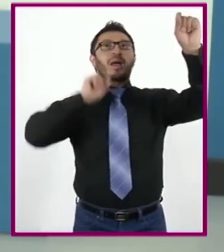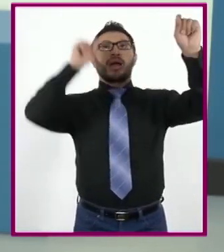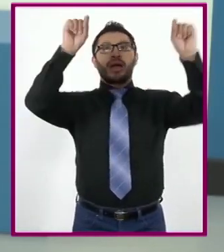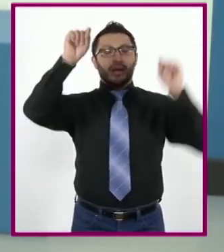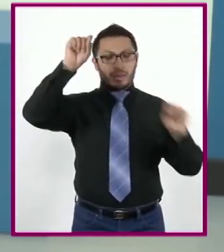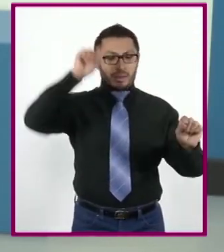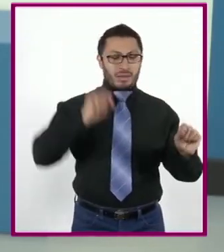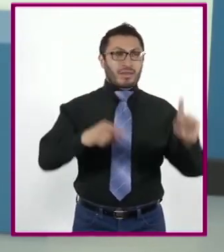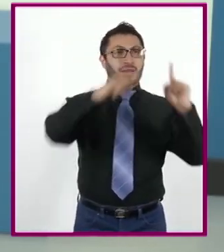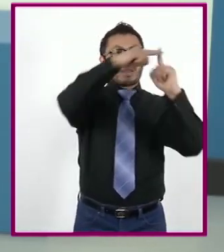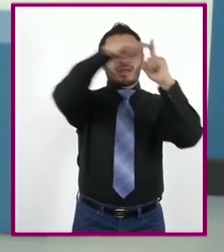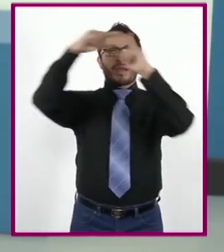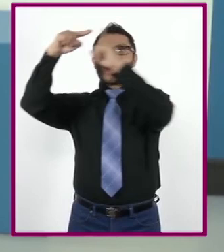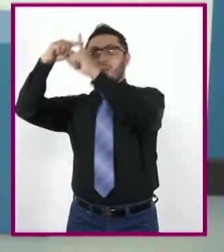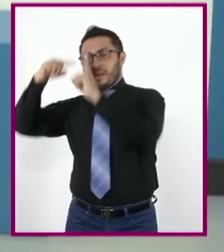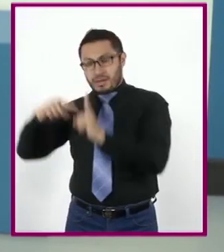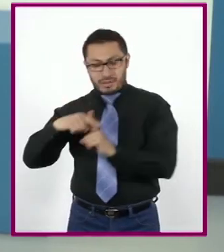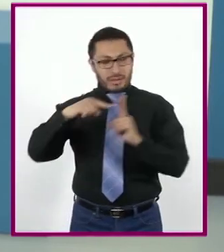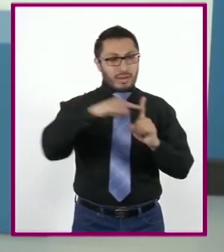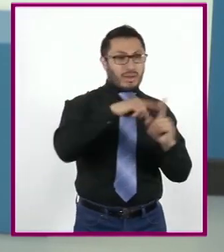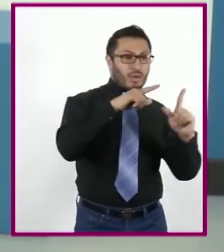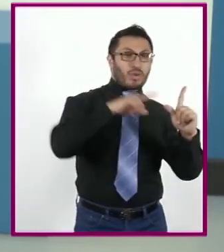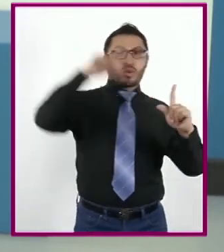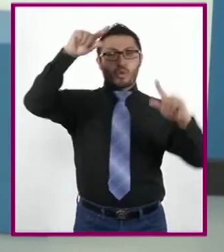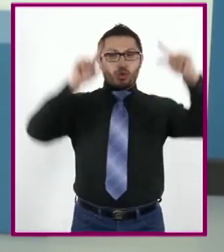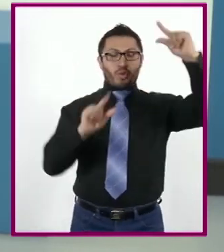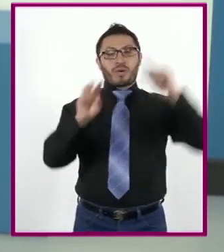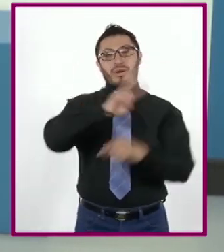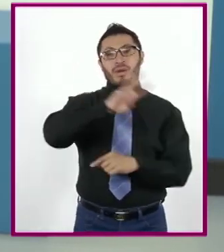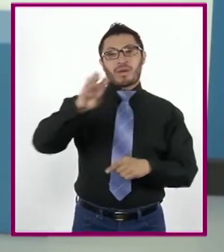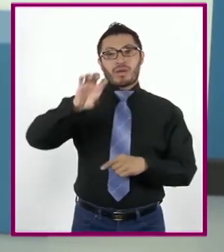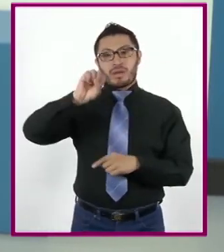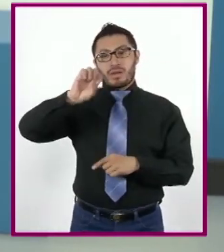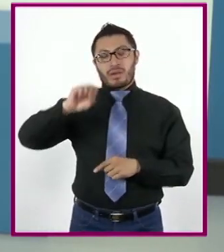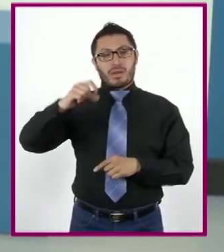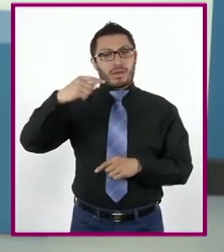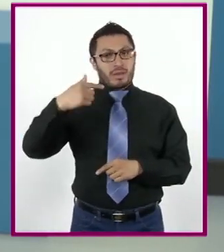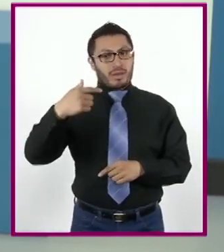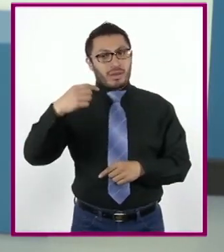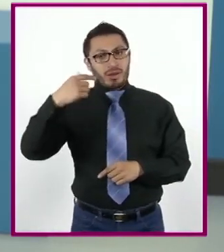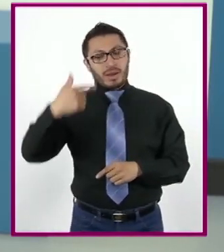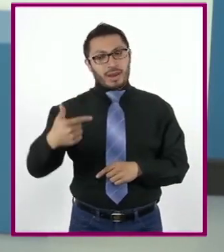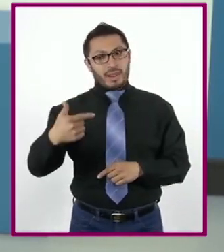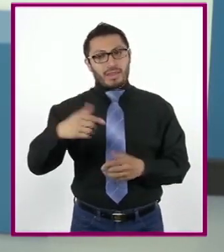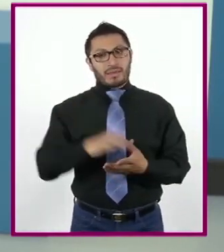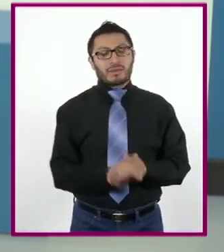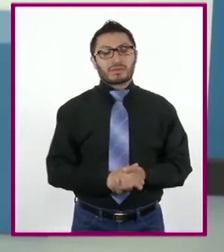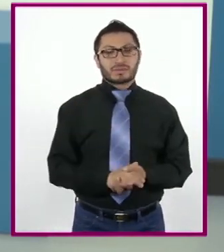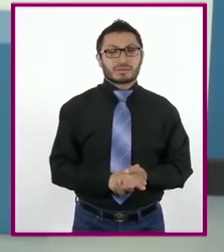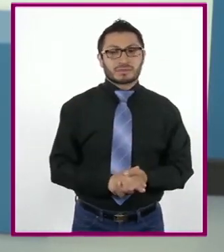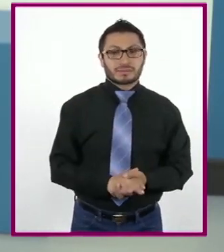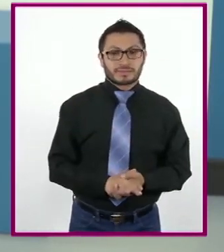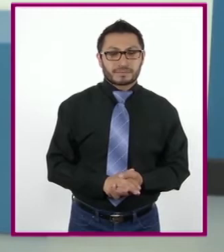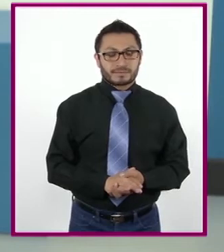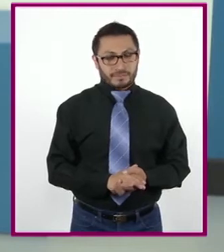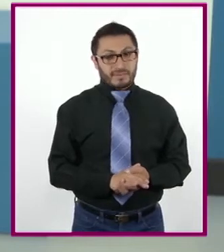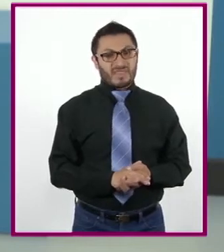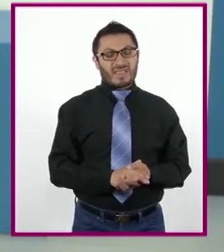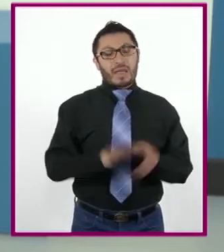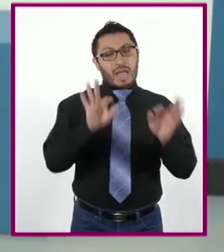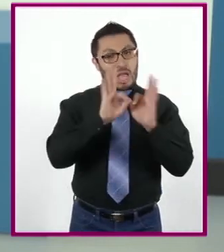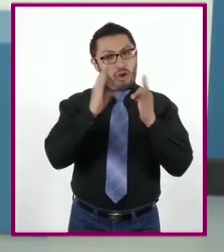suma de sus ángulos interiores es 360 grados. Los cuadriláteros